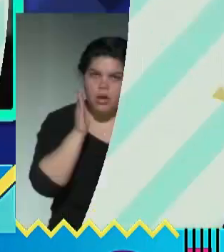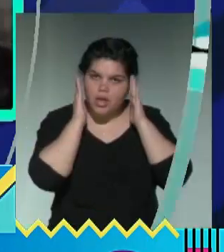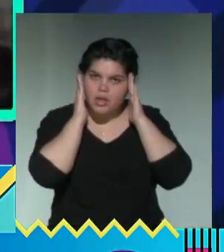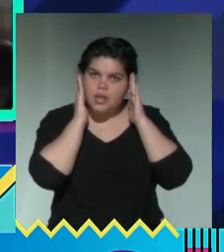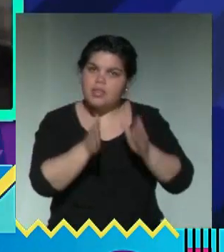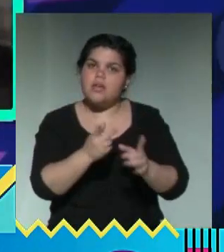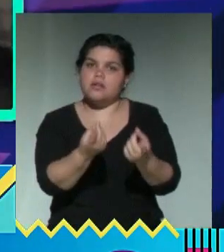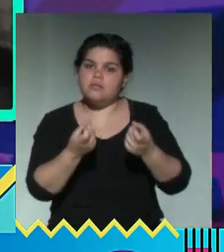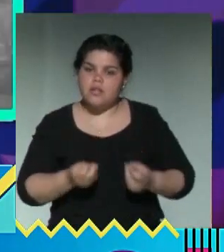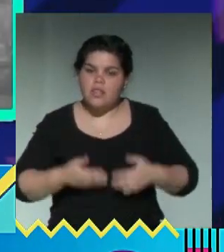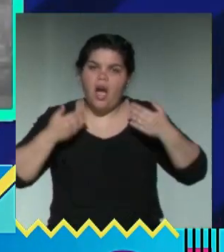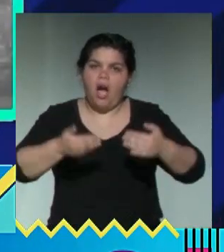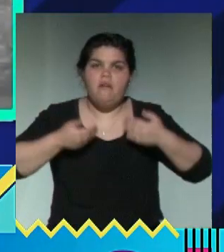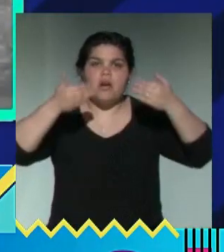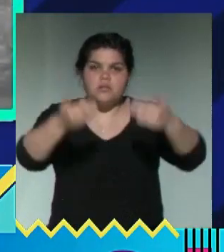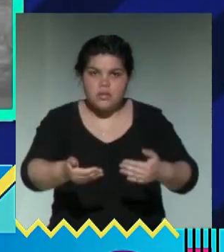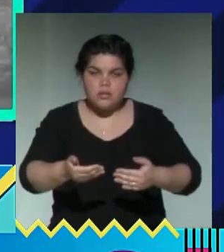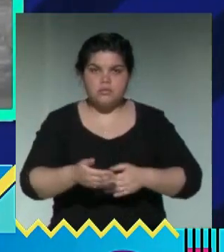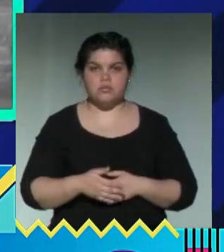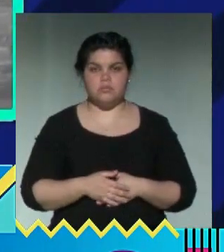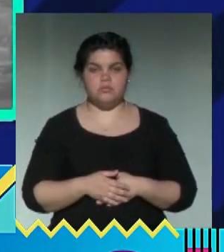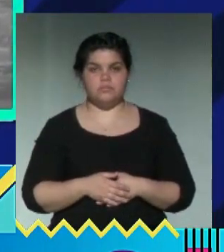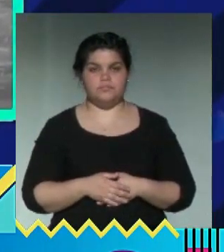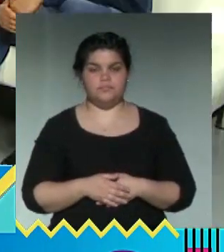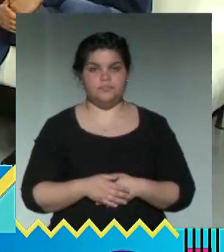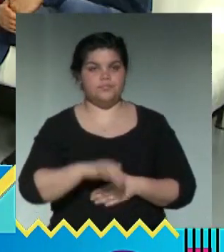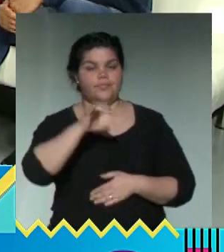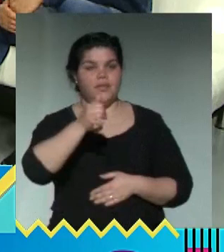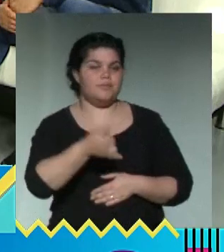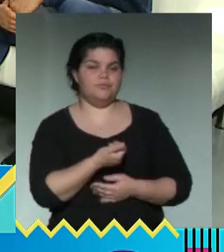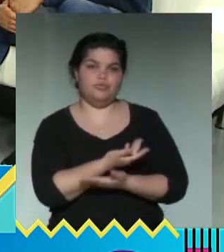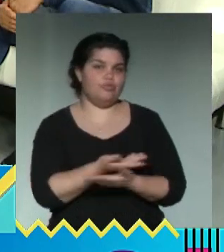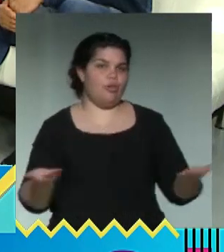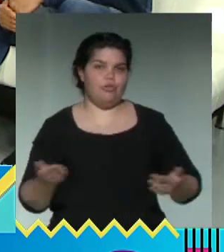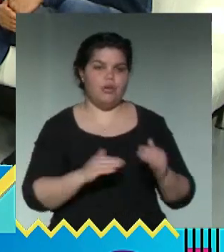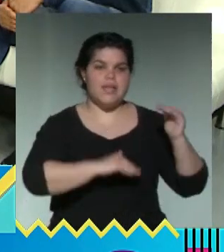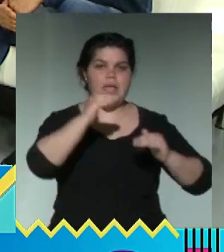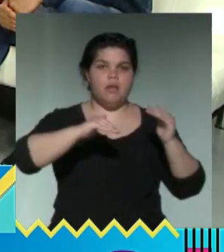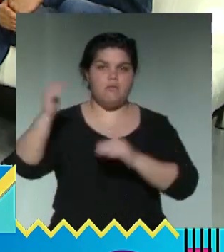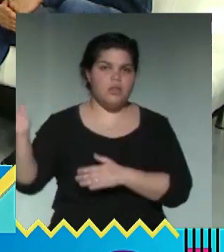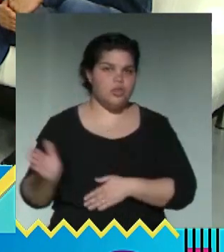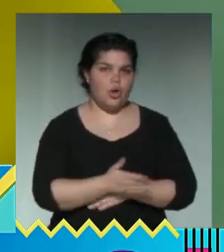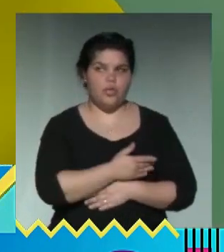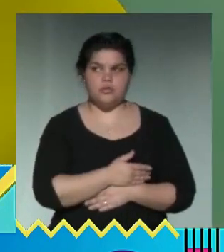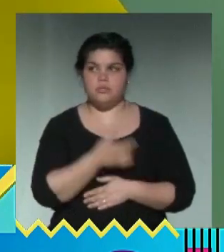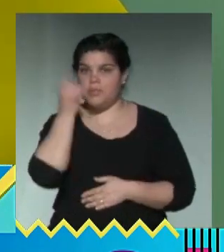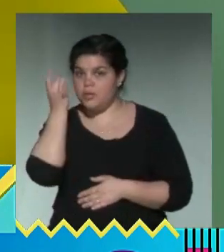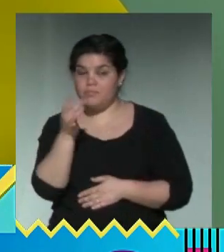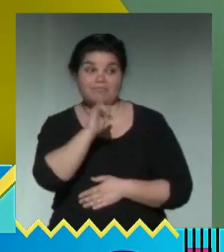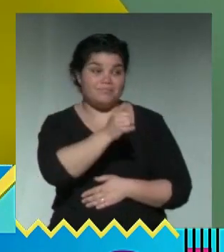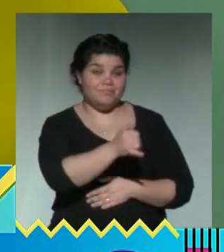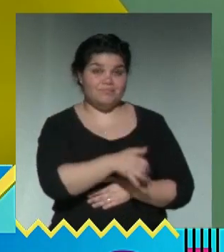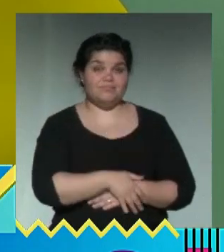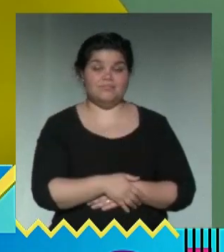tener prosperidad, porque si no, no hay otro camino. Sí, esto se hace a todos los niveles, me parece. Ahí, perdón. Sí. Una